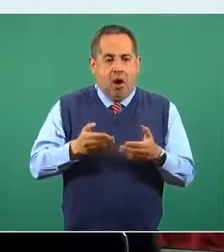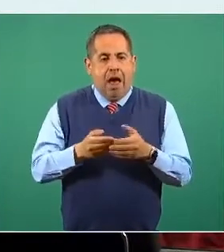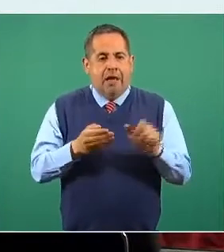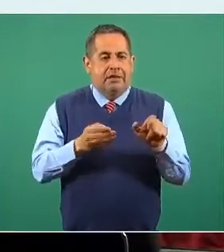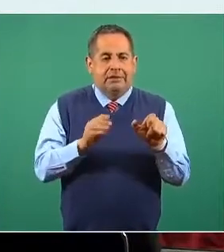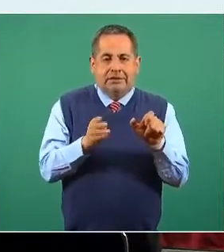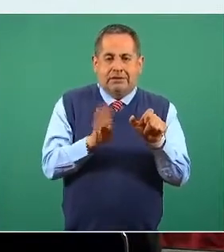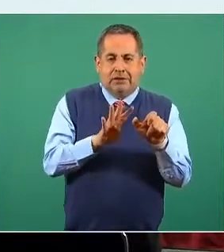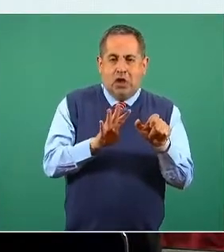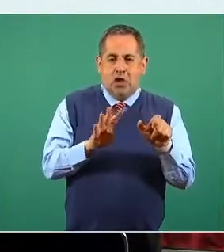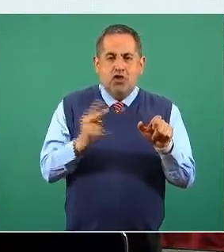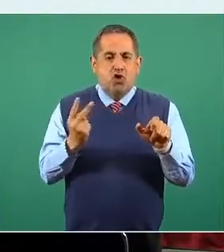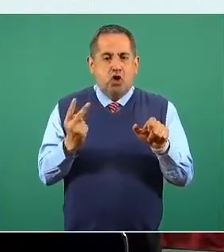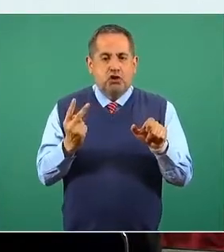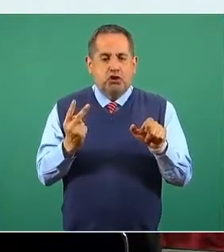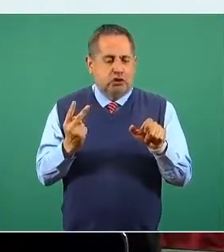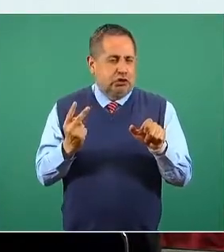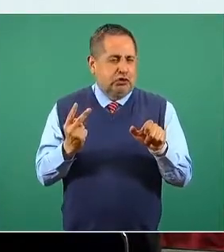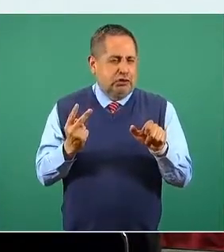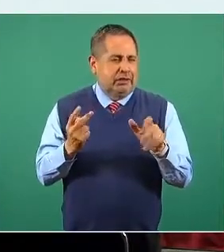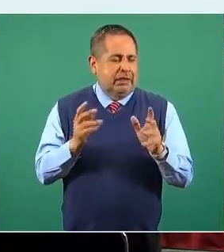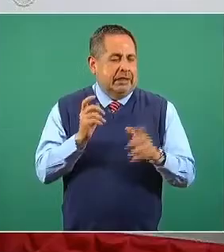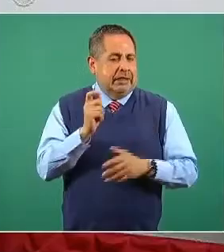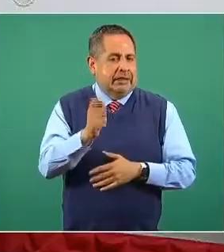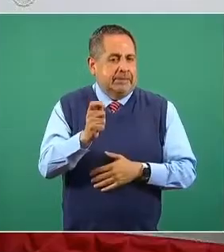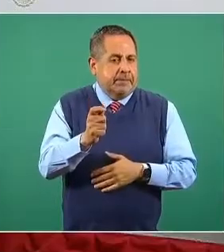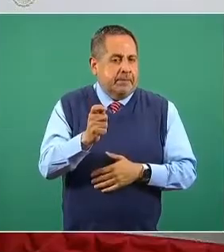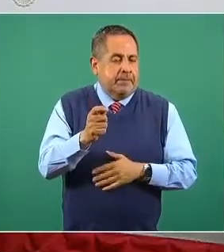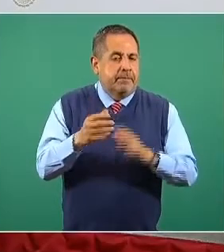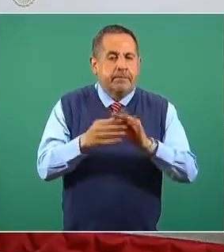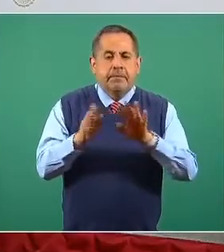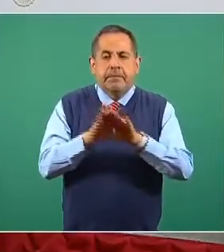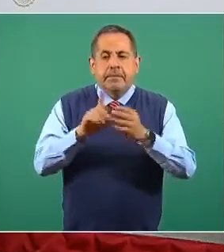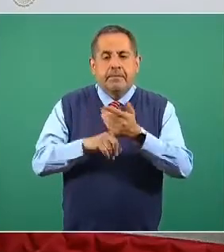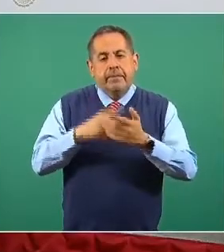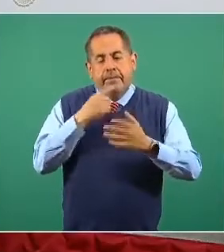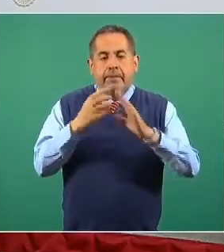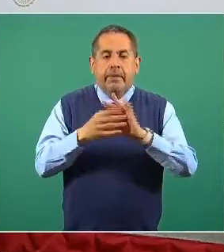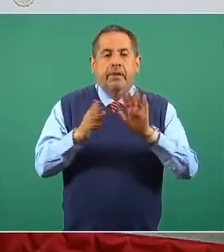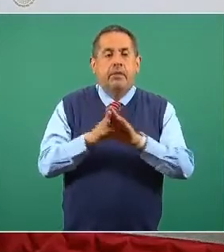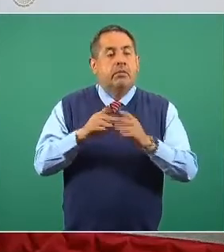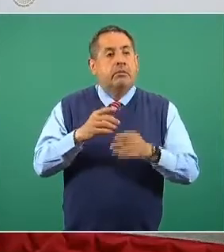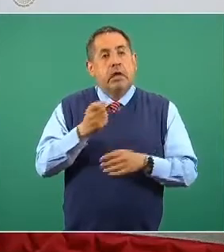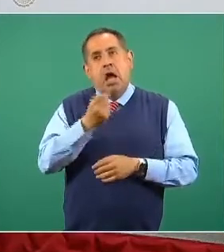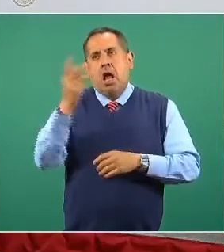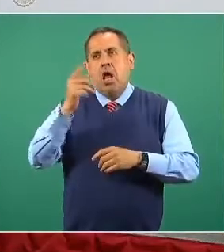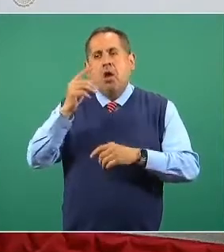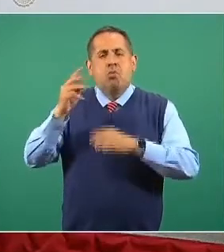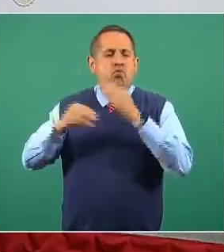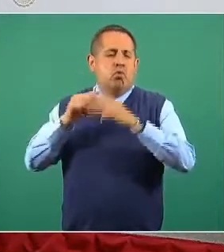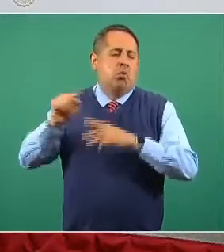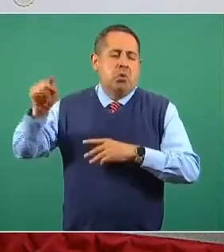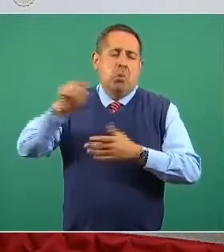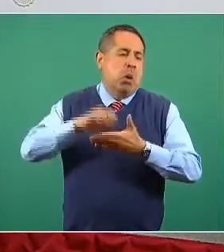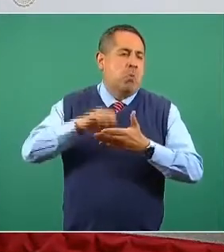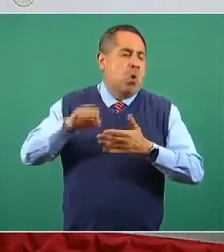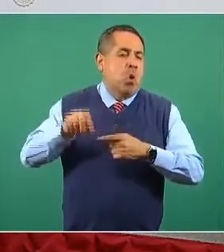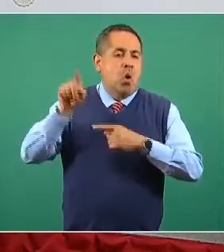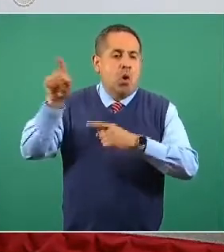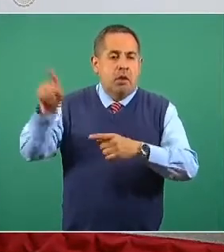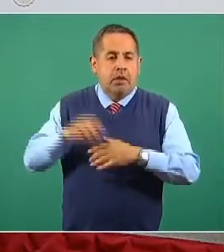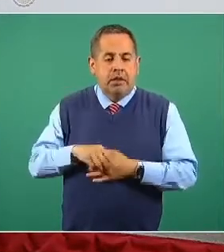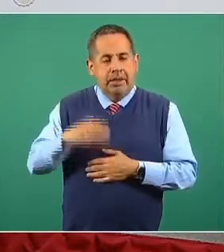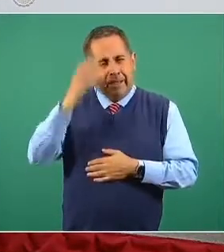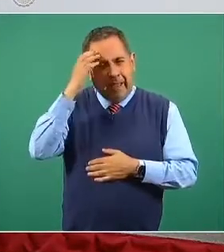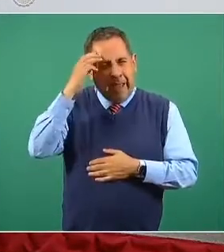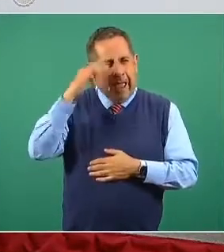similares que habían ya ocasionado también afectación en ciertas regiones del mundo, como lo fue por ejemplo el